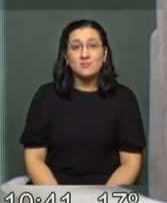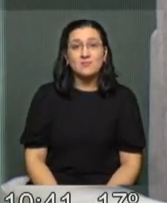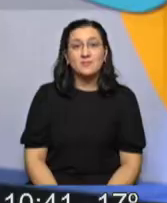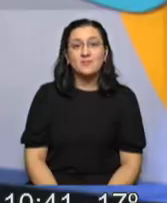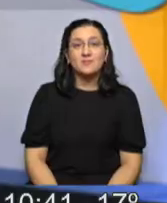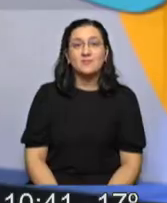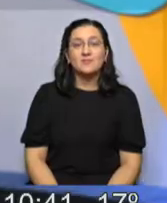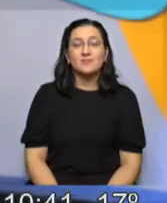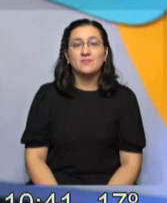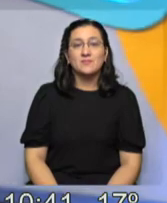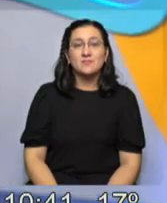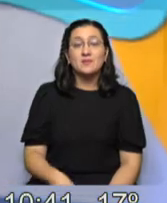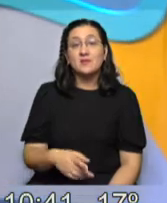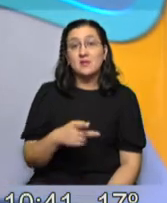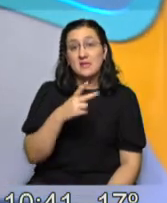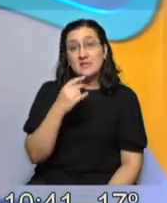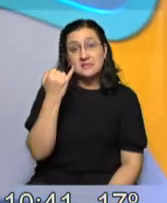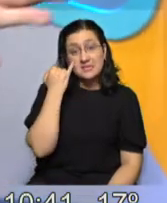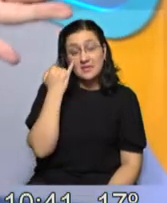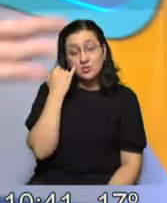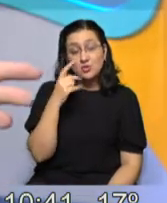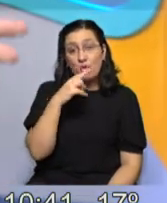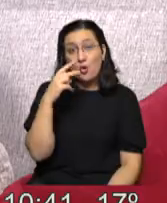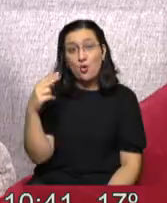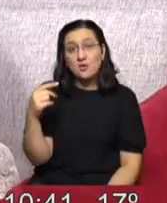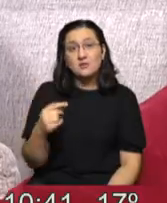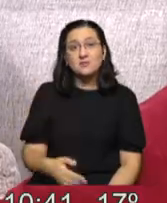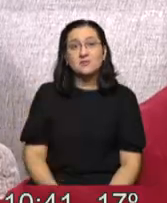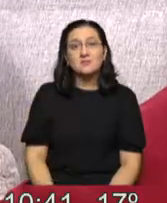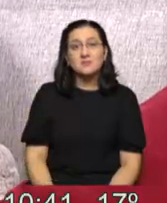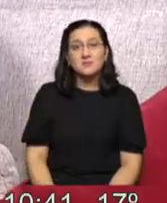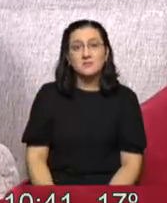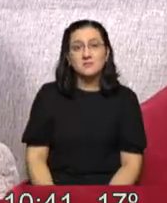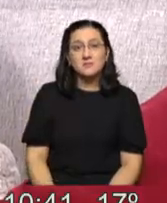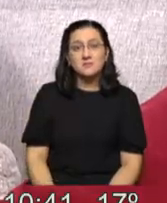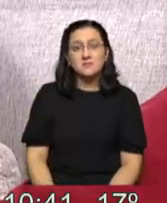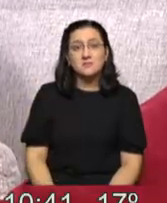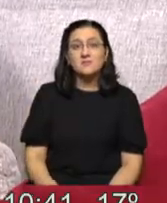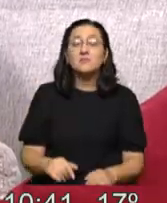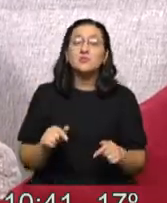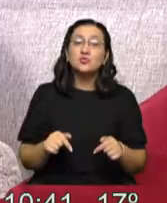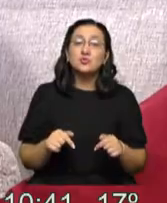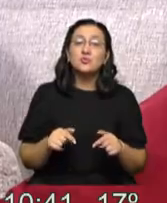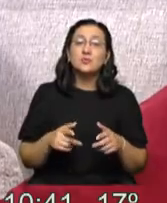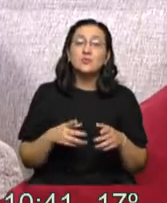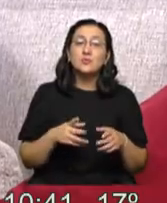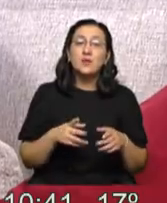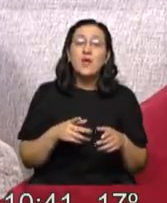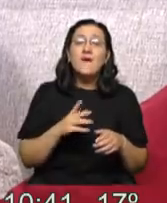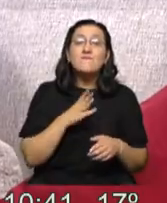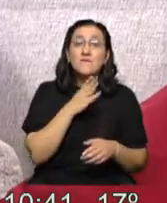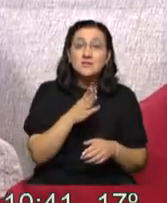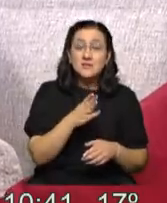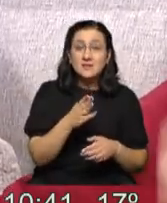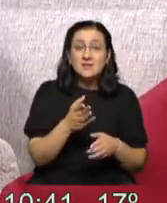todo que ver. Hoy es sexo, hoy son olores, son ventanitas que se abren. Están pero todo interconectado. Les hago un desafío. Vayan a primera hora